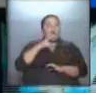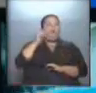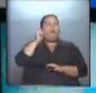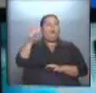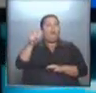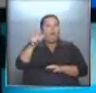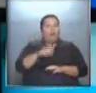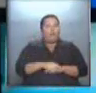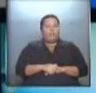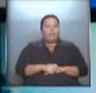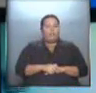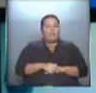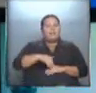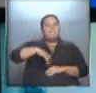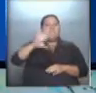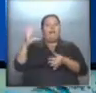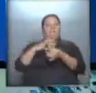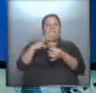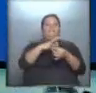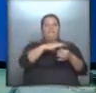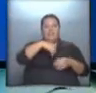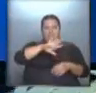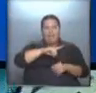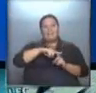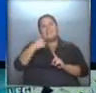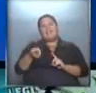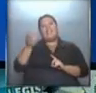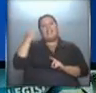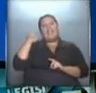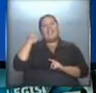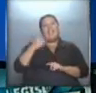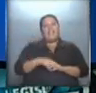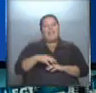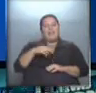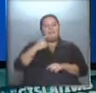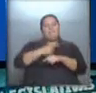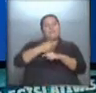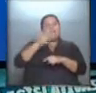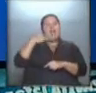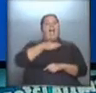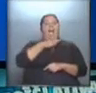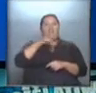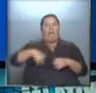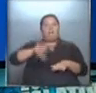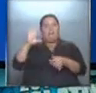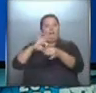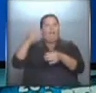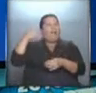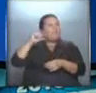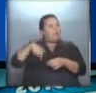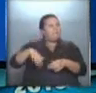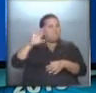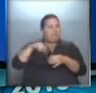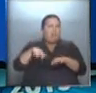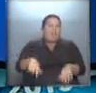consiguió cosechar más adhesiones que las conseguidas en las primarias de agosto, pero bueno,